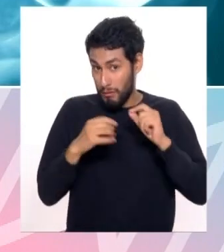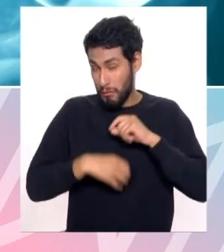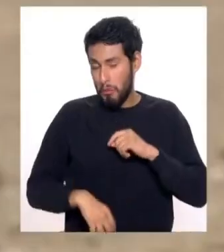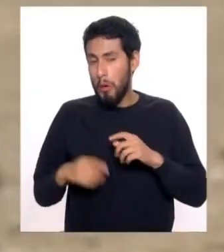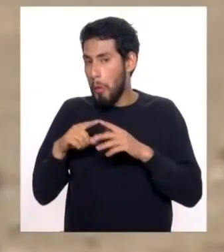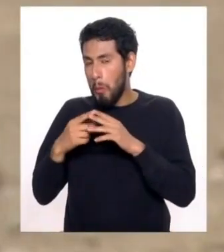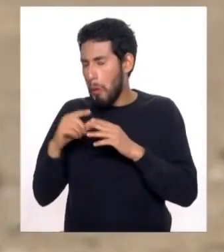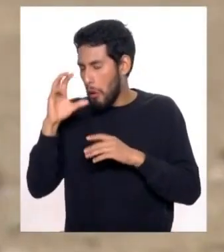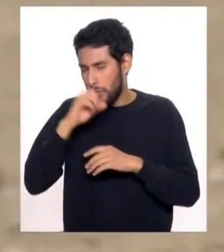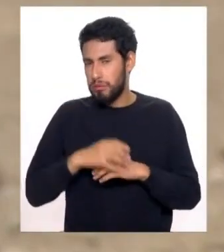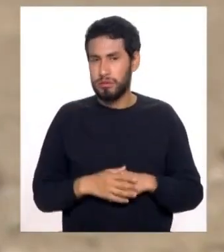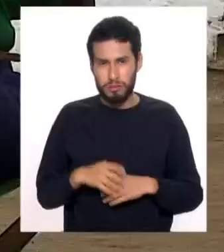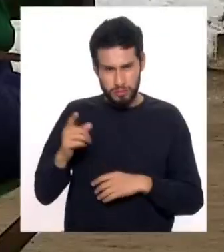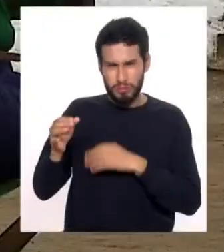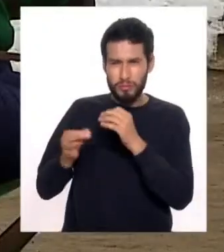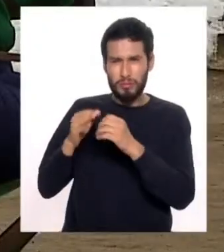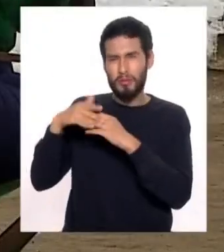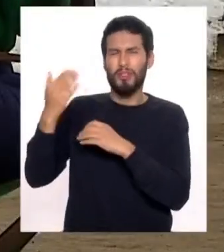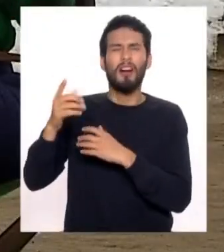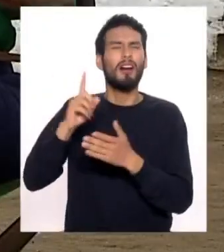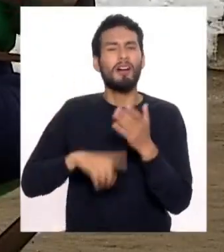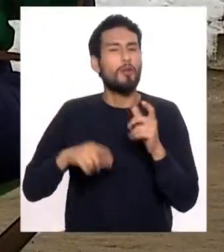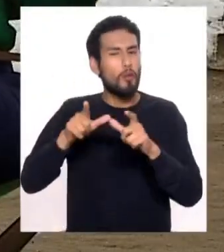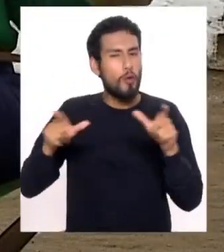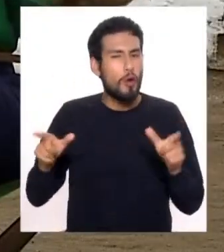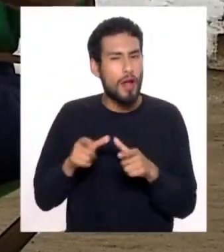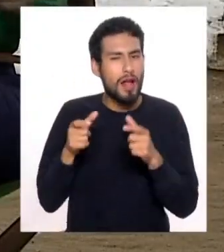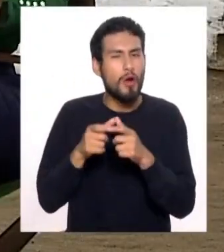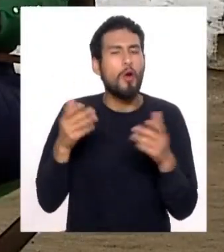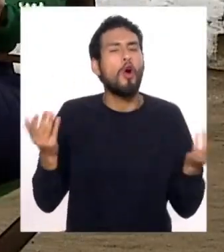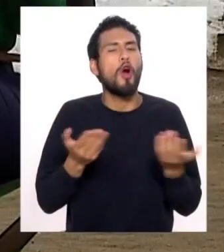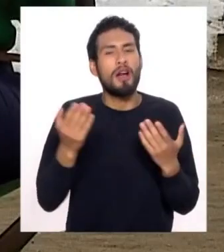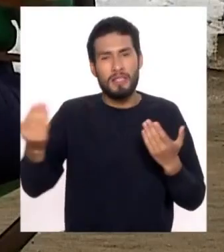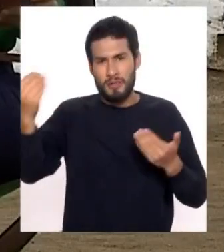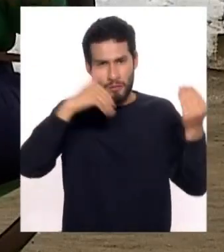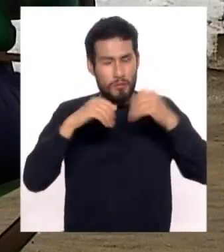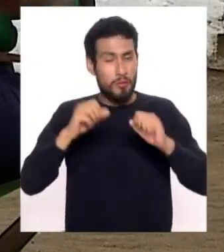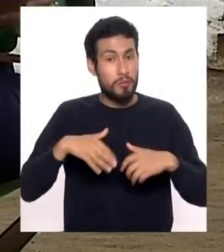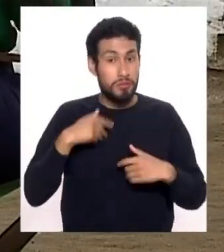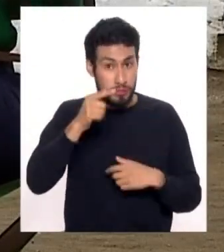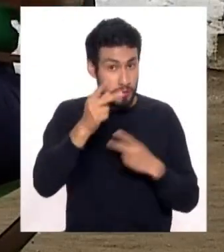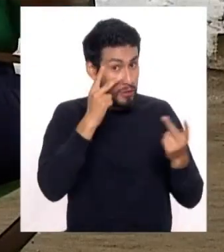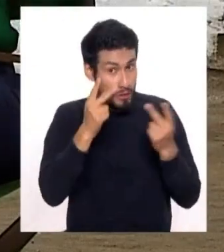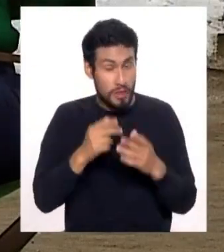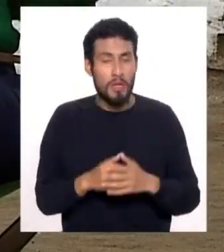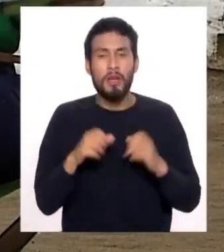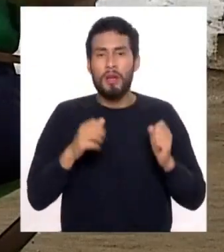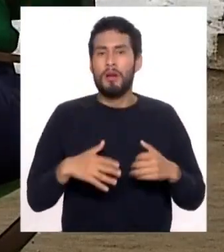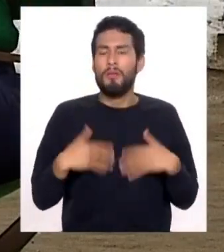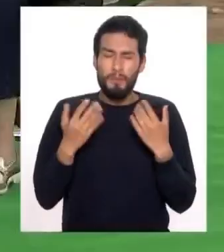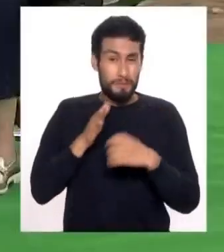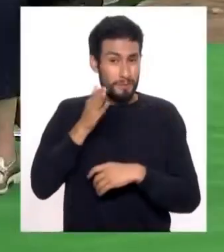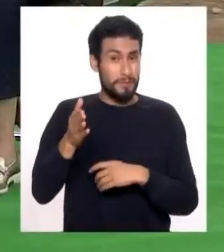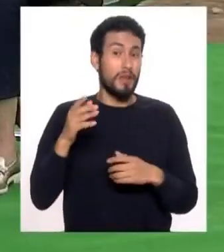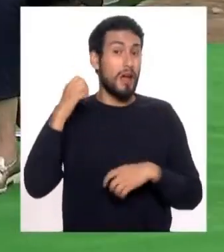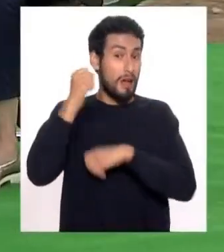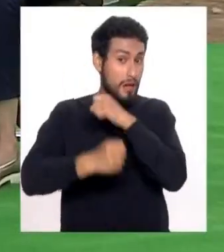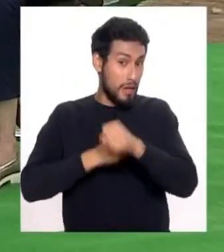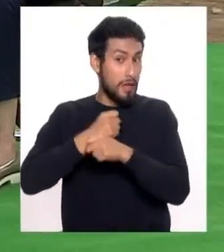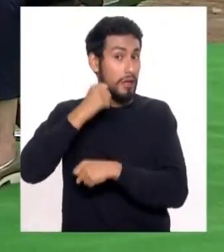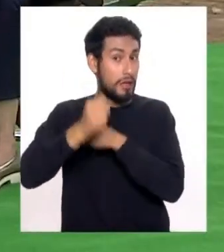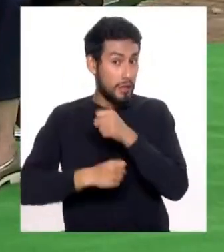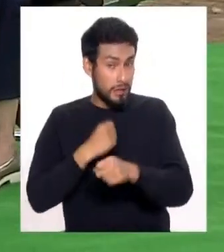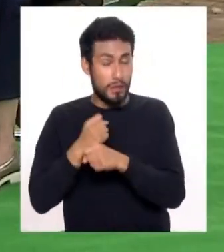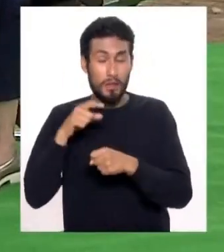uterino. Y vamos a mencionar más adelante cuáles son los centros de salud donde todos los televidentes nos están mirando para poder realizarse anualmente su